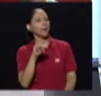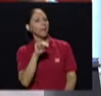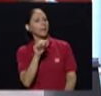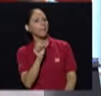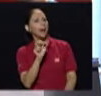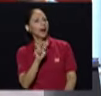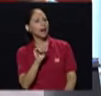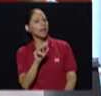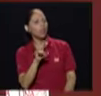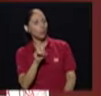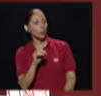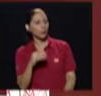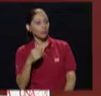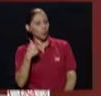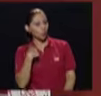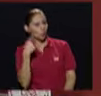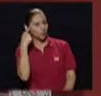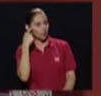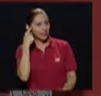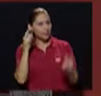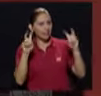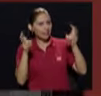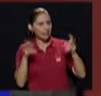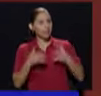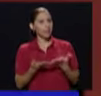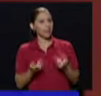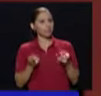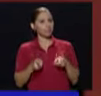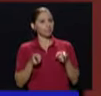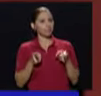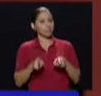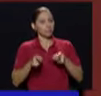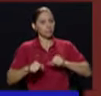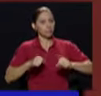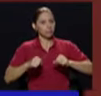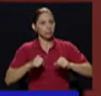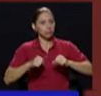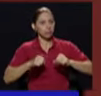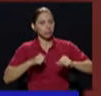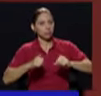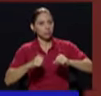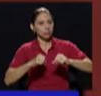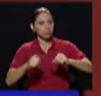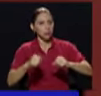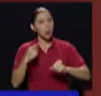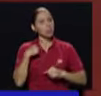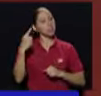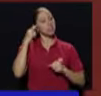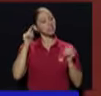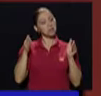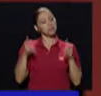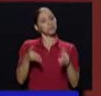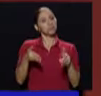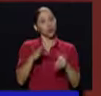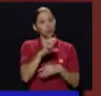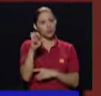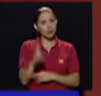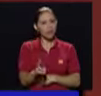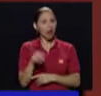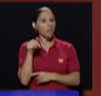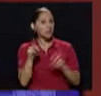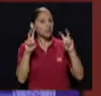uno piensa en el tema de la sismicidad, tiende a verlo muy local. O sea, en Costa Rica es